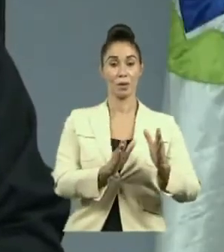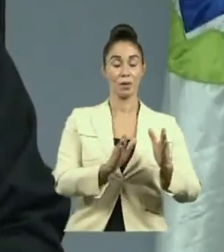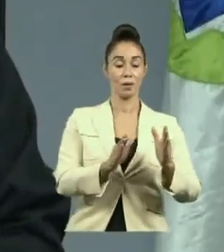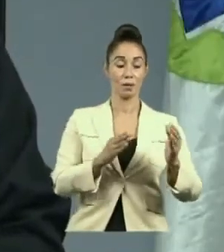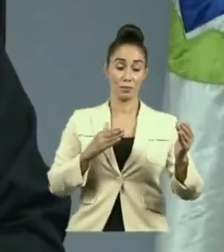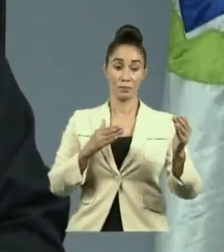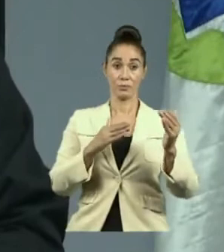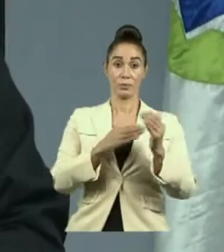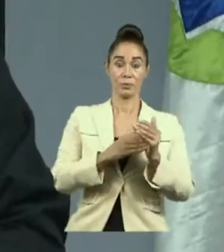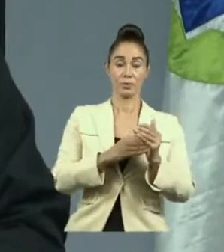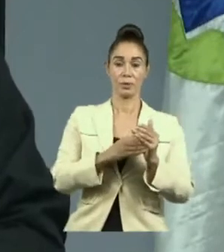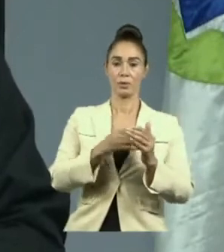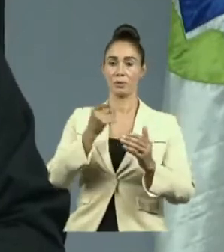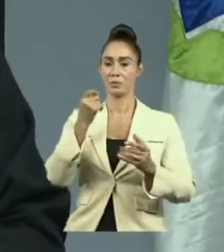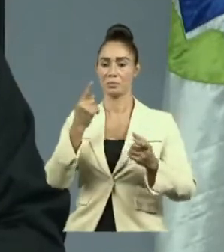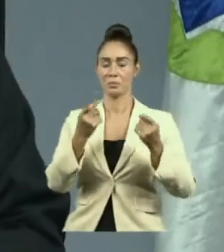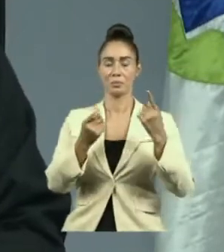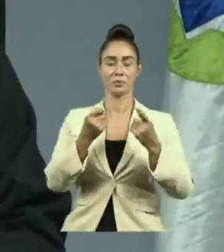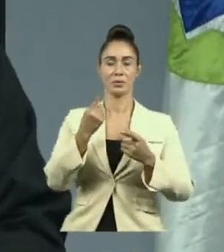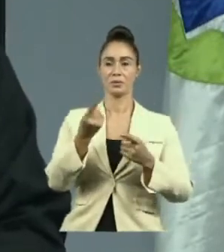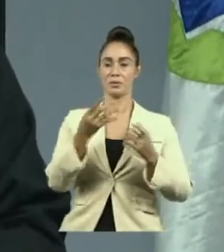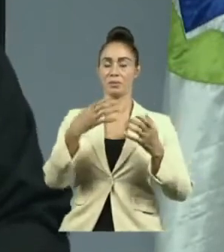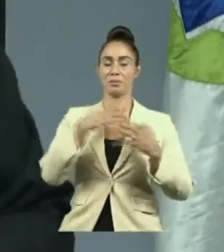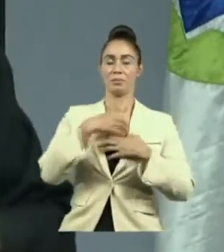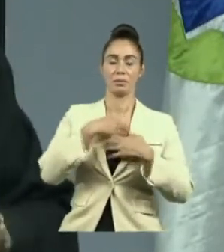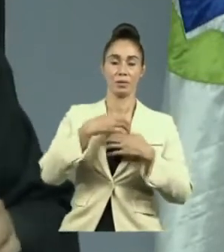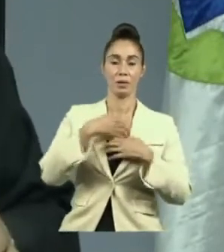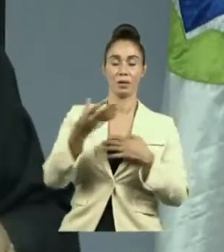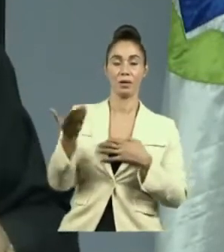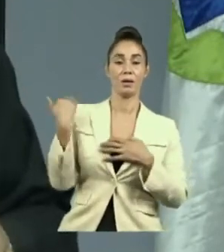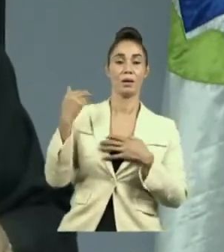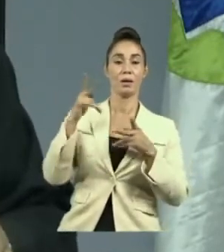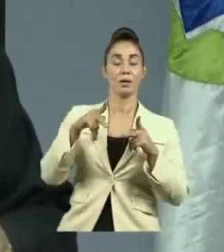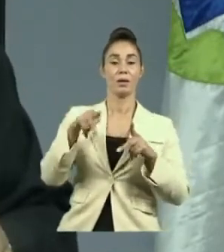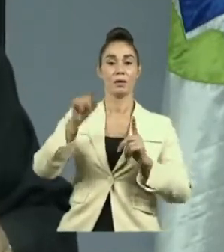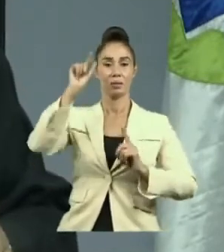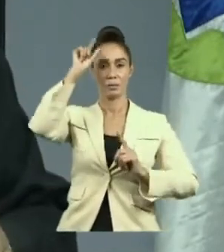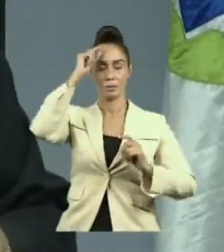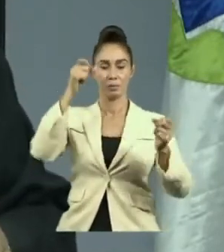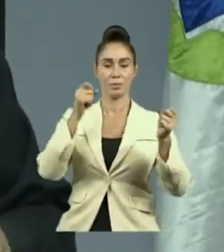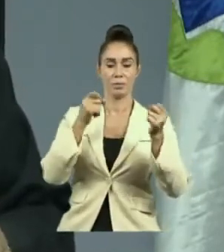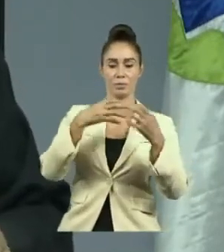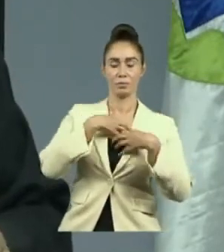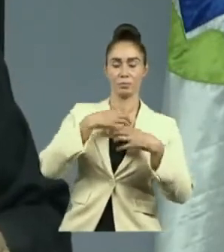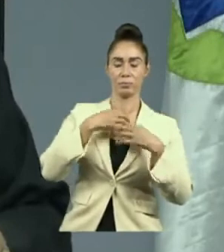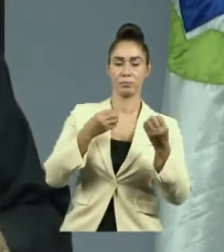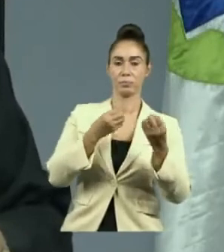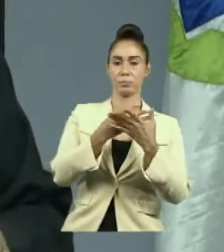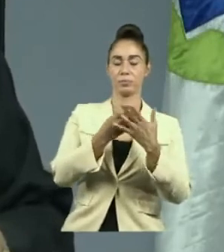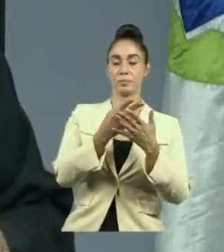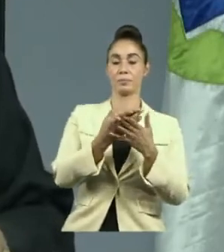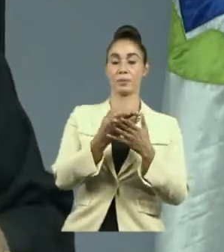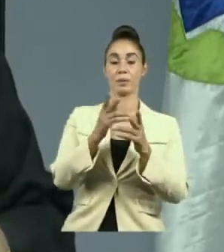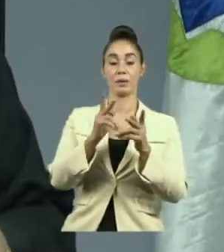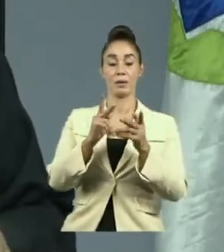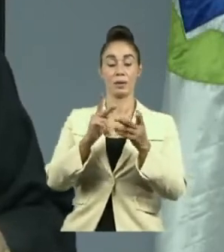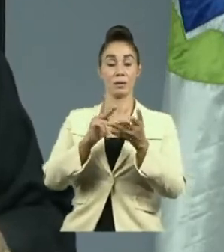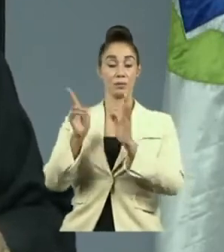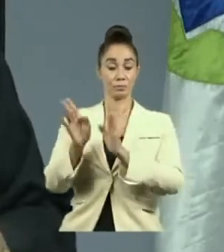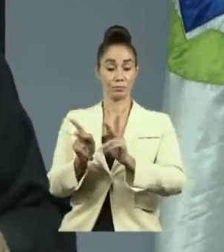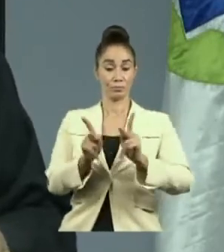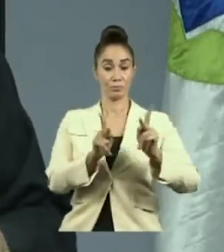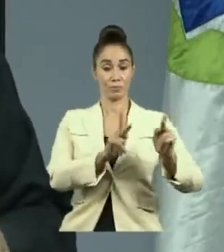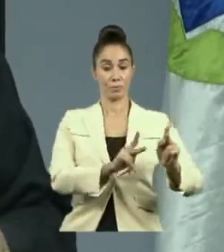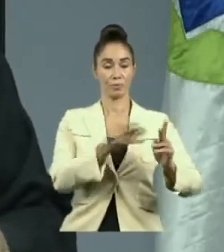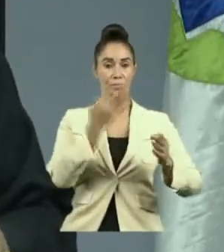pesimistas y todas las acusaciones que se hacían al gobierno nacional sobre sus planes y su